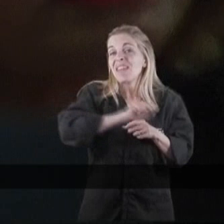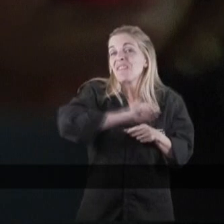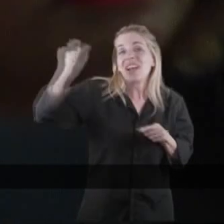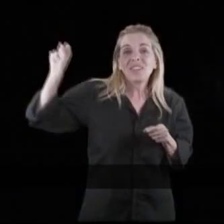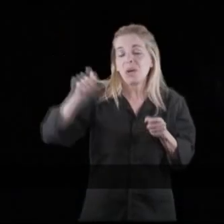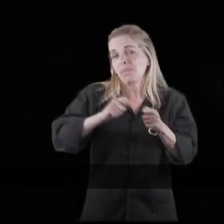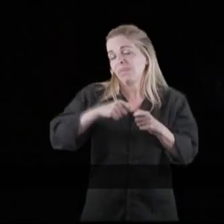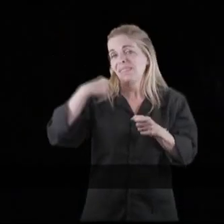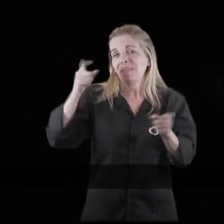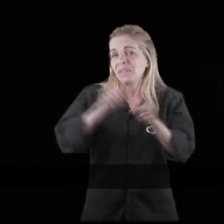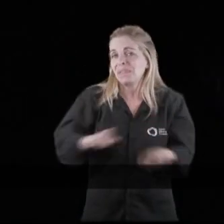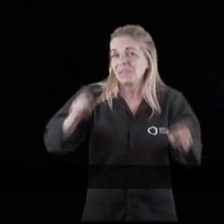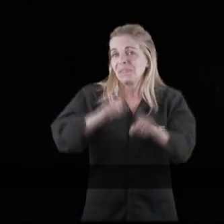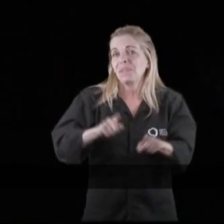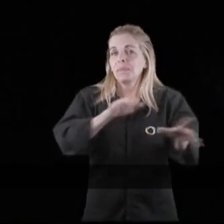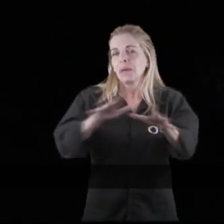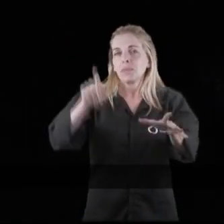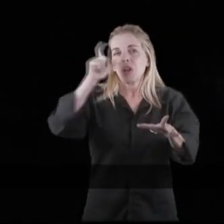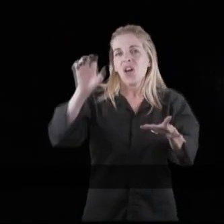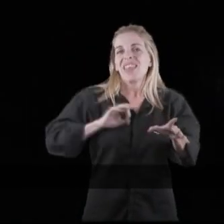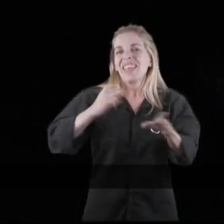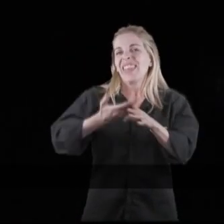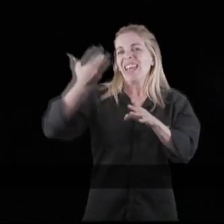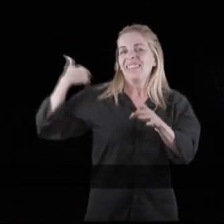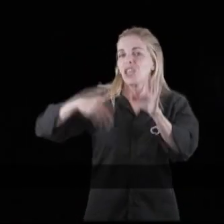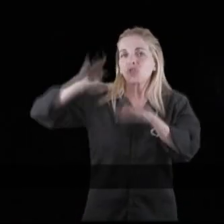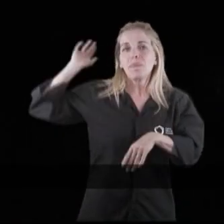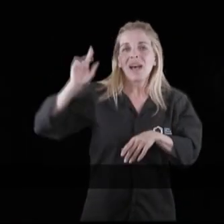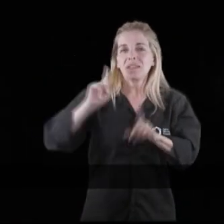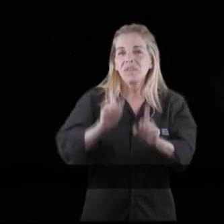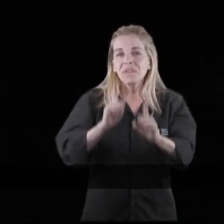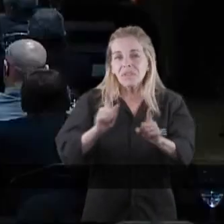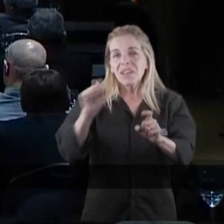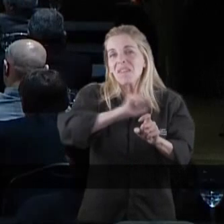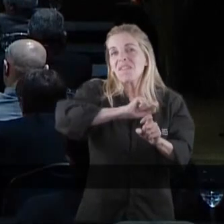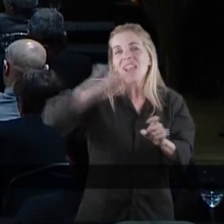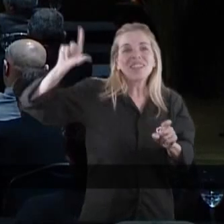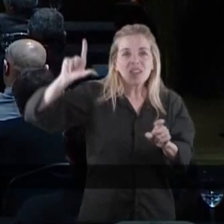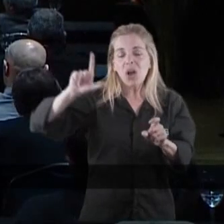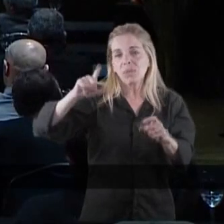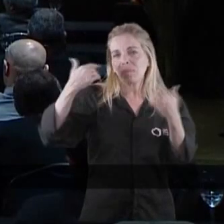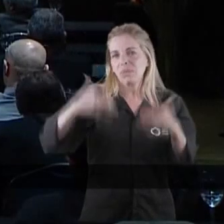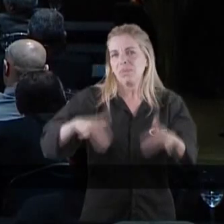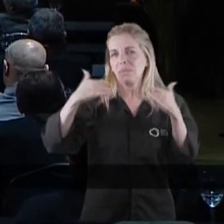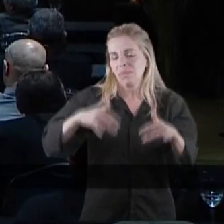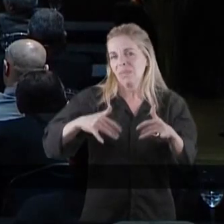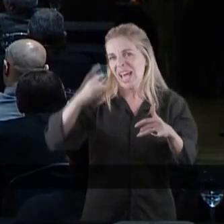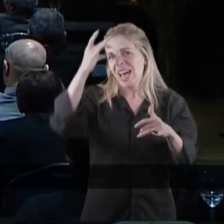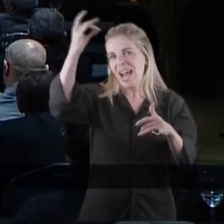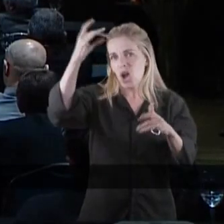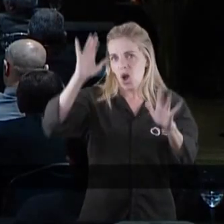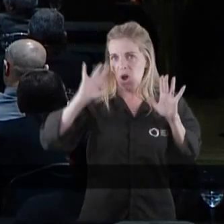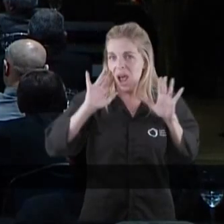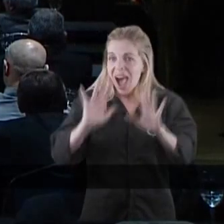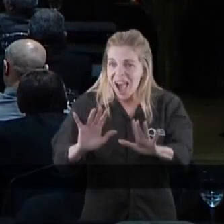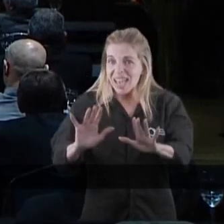una década con una inflación de 2 dígitos, y que allí se expresa claramente el